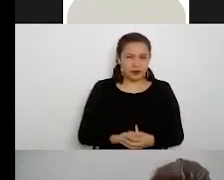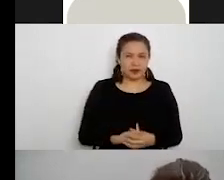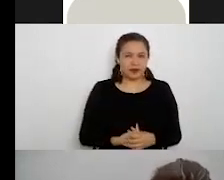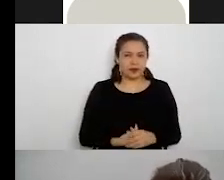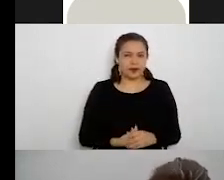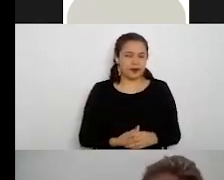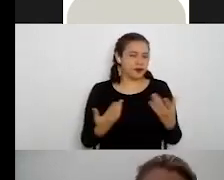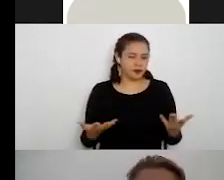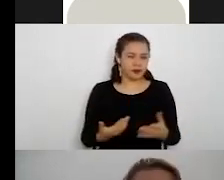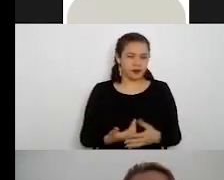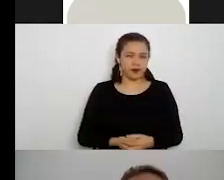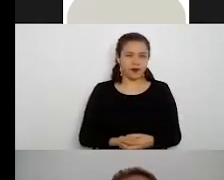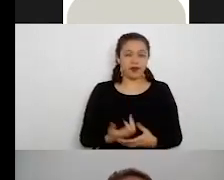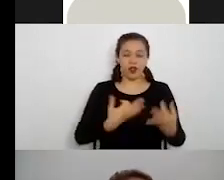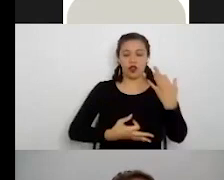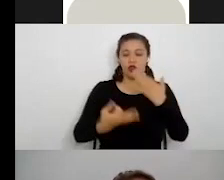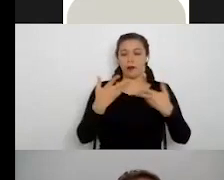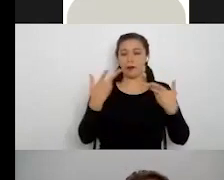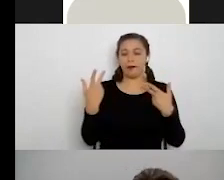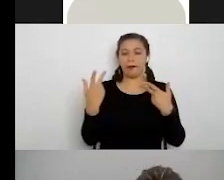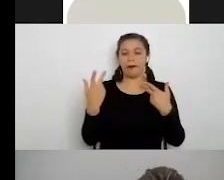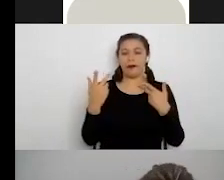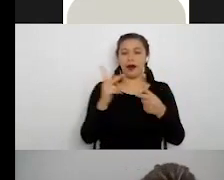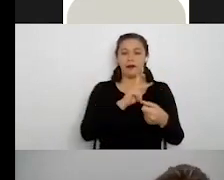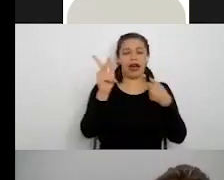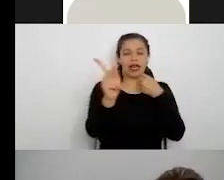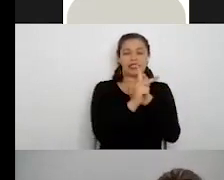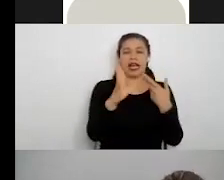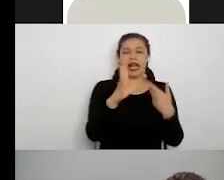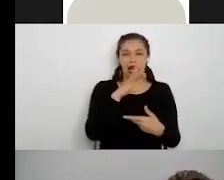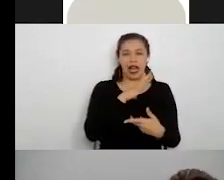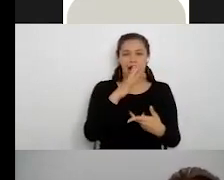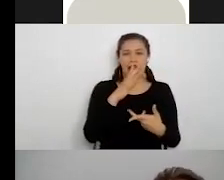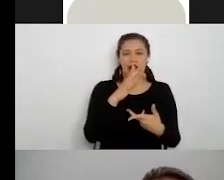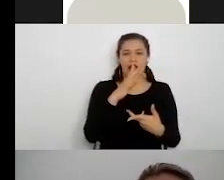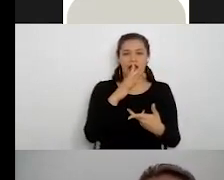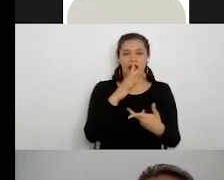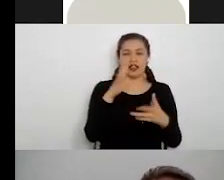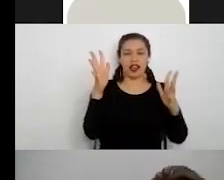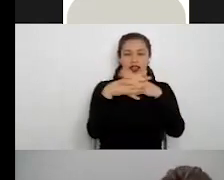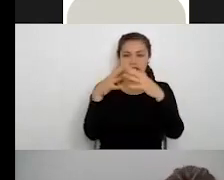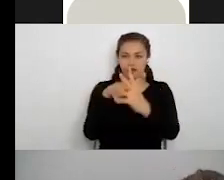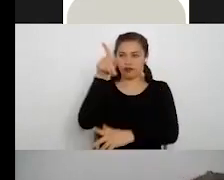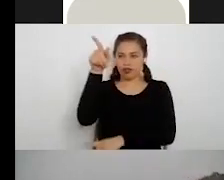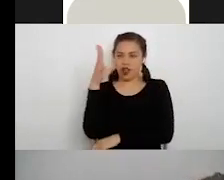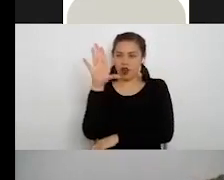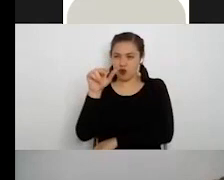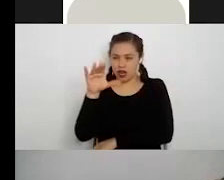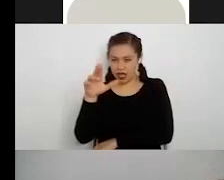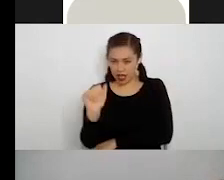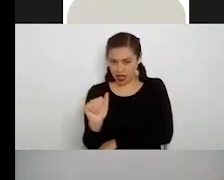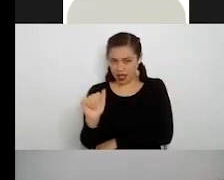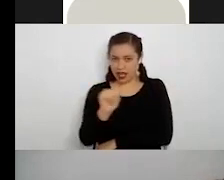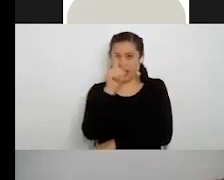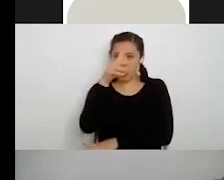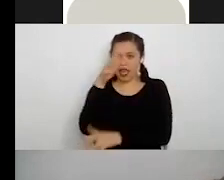Todos los países tenemos una influencia de este fenómeno de la guerra de Ucrania. Y hay otro que